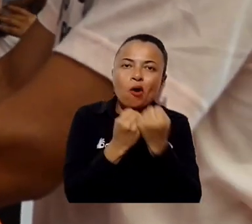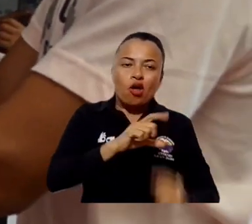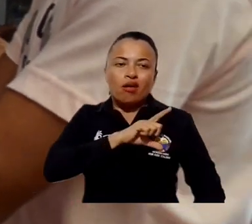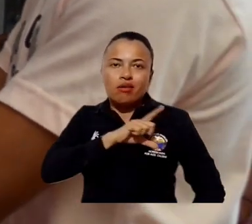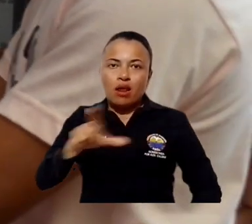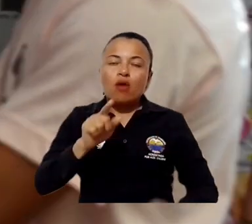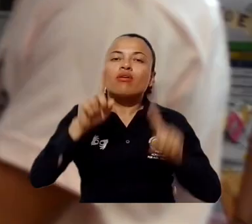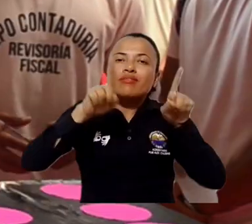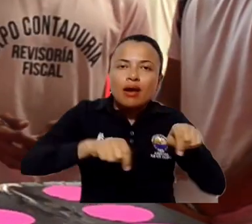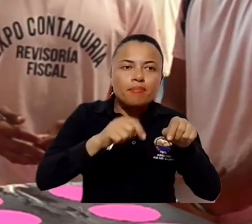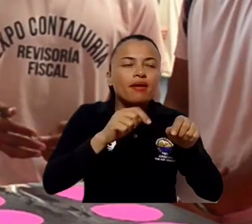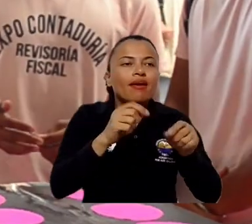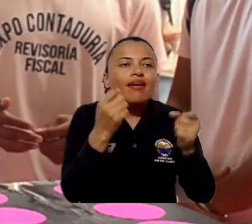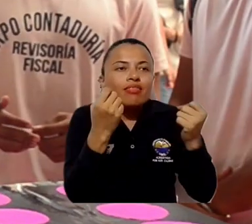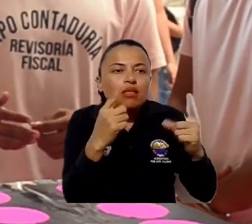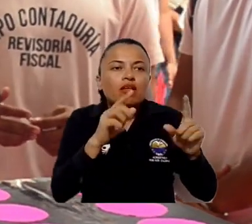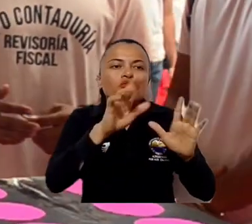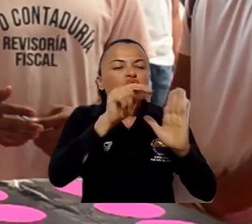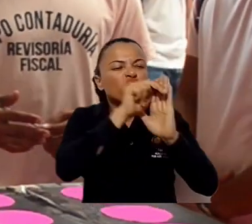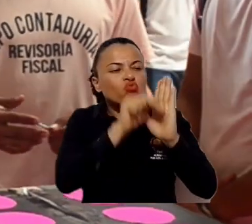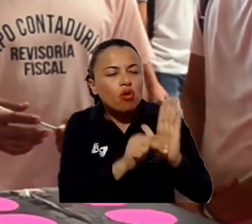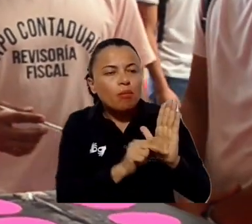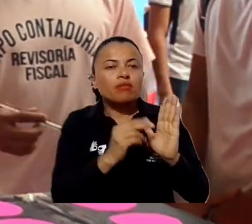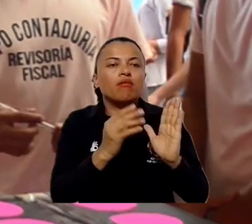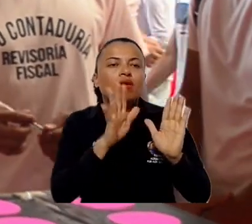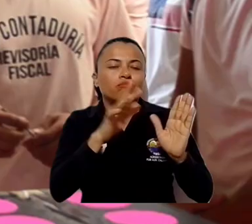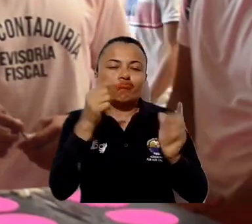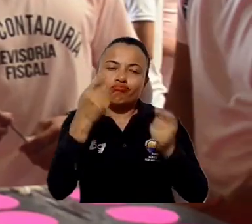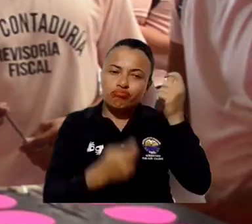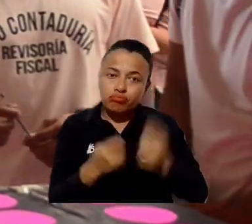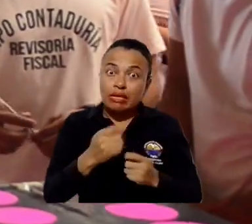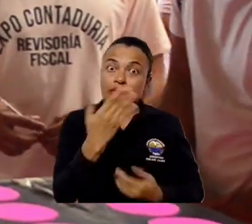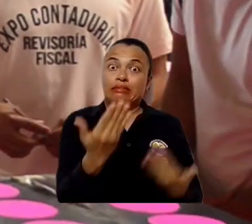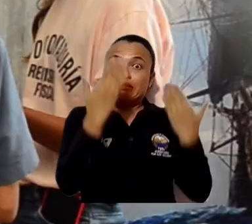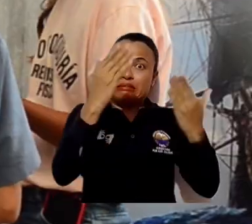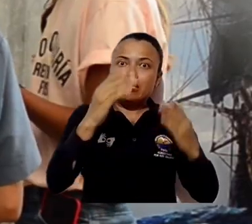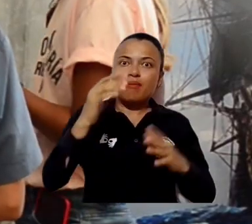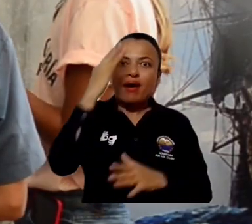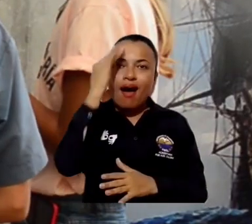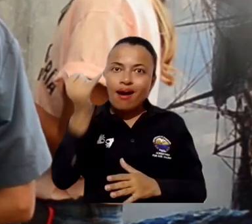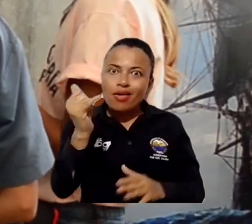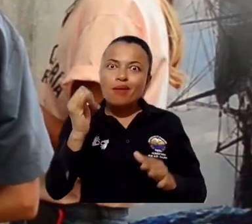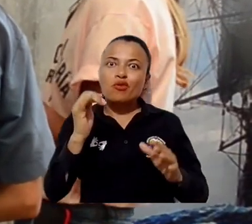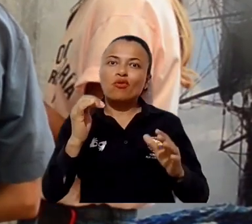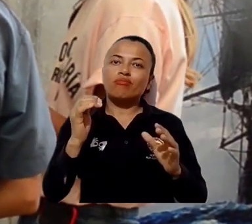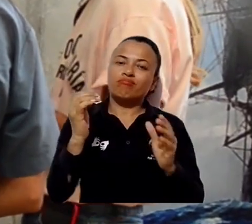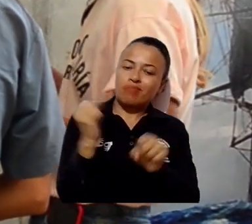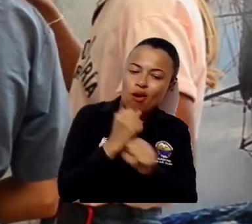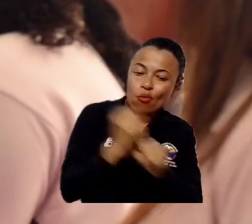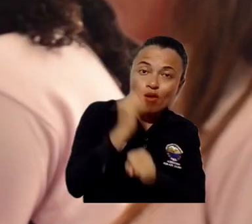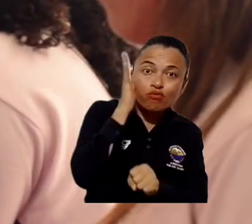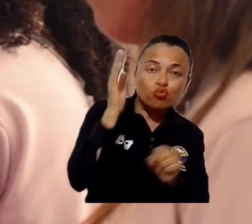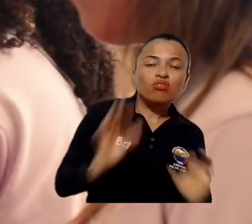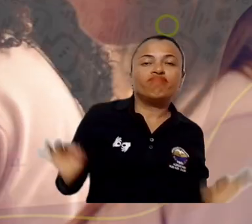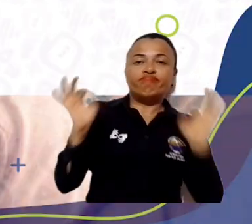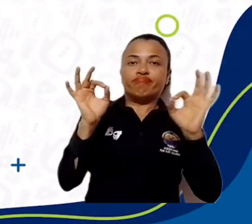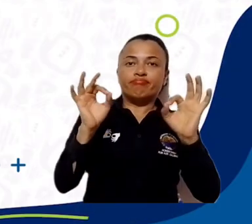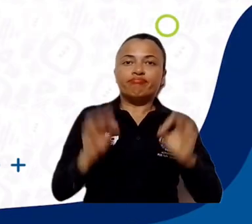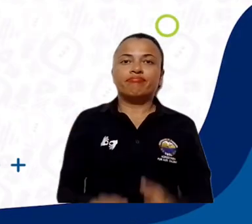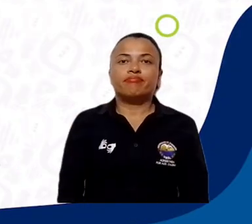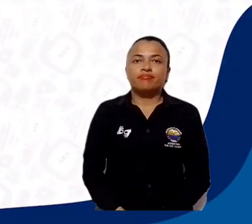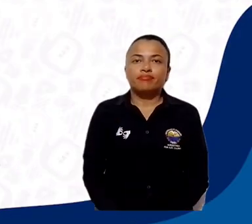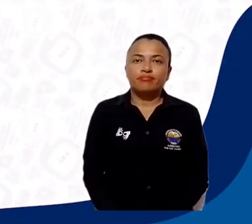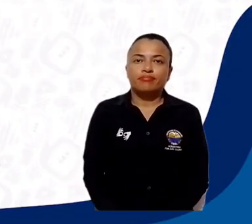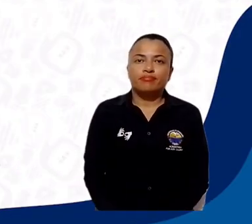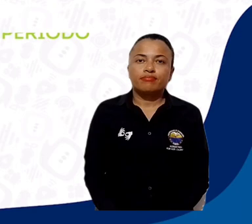y liderazgo, y además conocer de primera mano las normativas contables que les servirán para que tengan un buen desempeño académico y laboral.